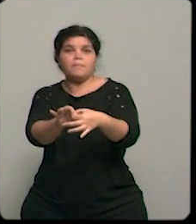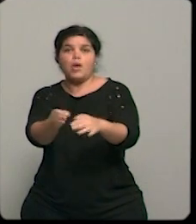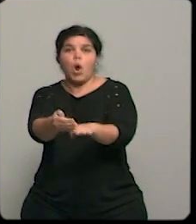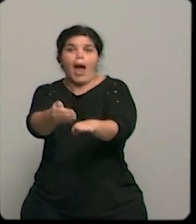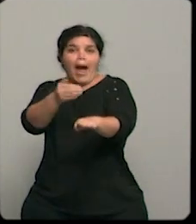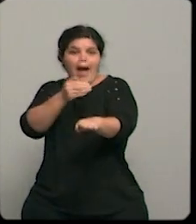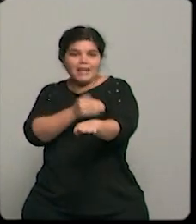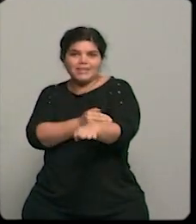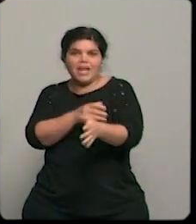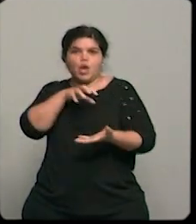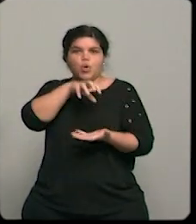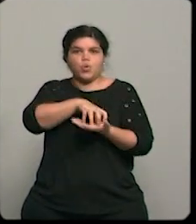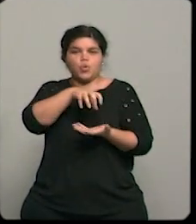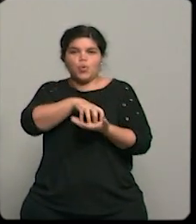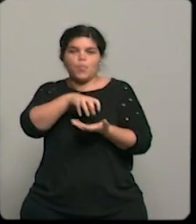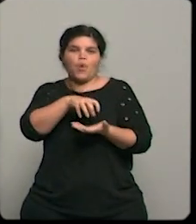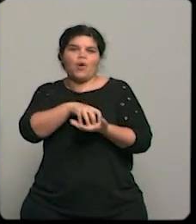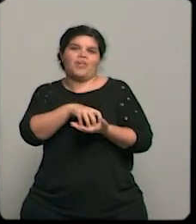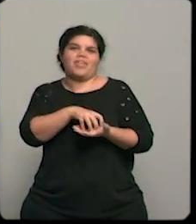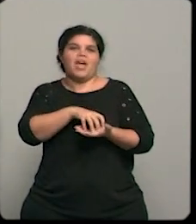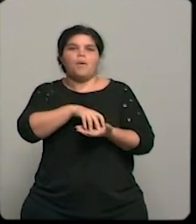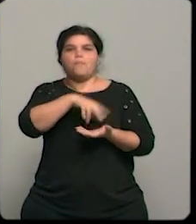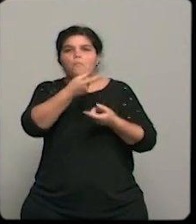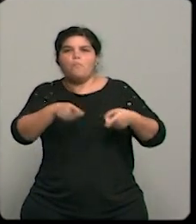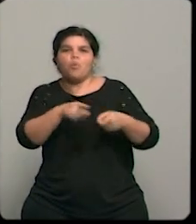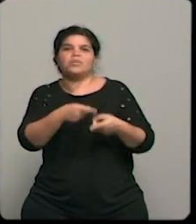el Conservatorio de Música y Arte Escénico, que se llamó. Claro. Lo que